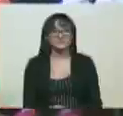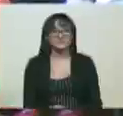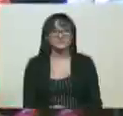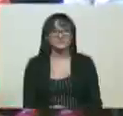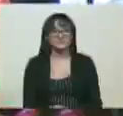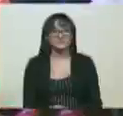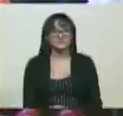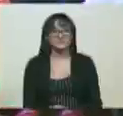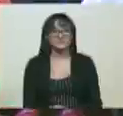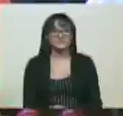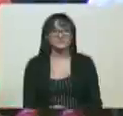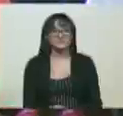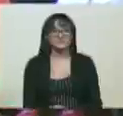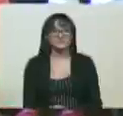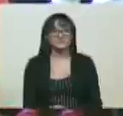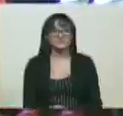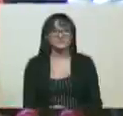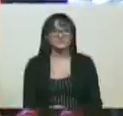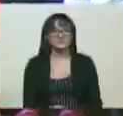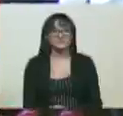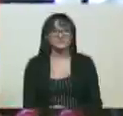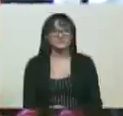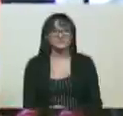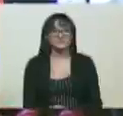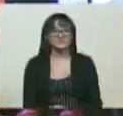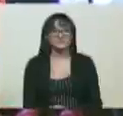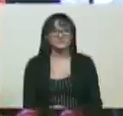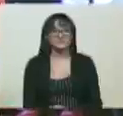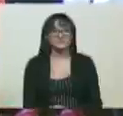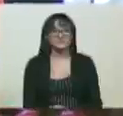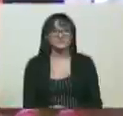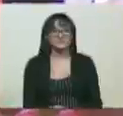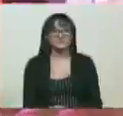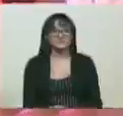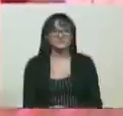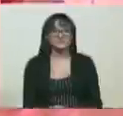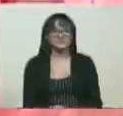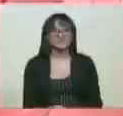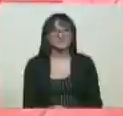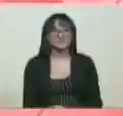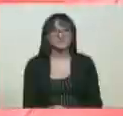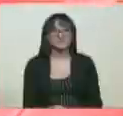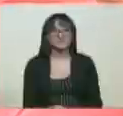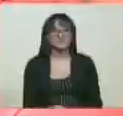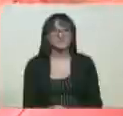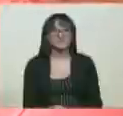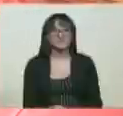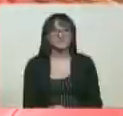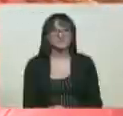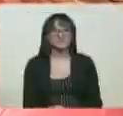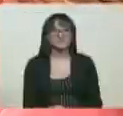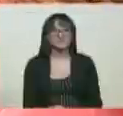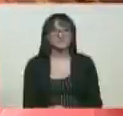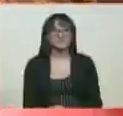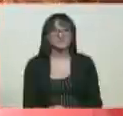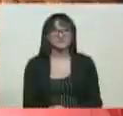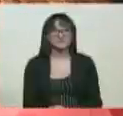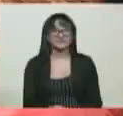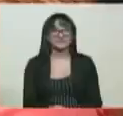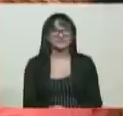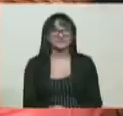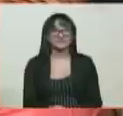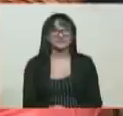y solamente tú, y tú, y tú. Me importas tú, y tú, y